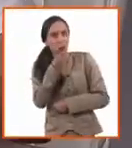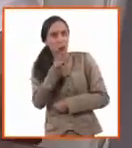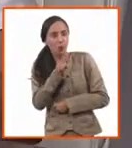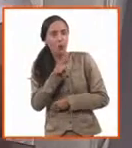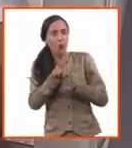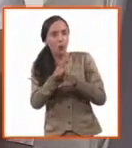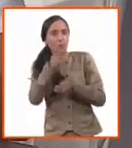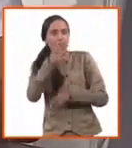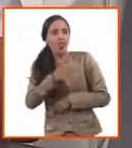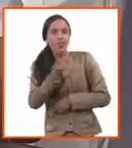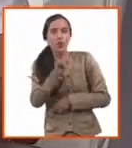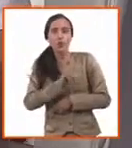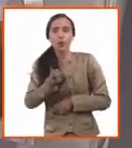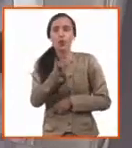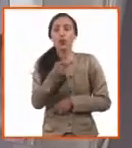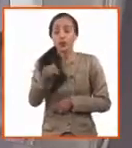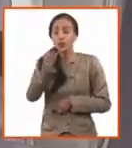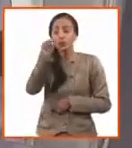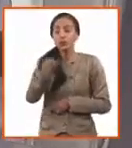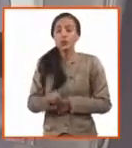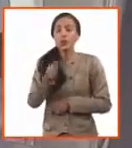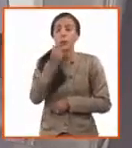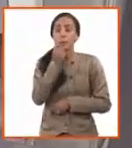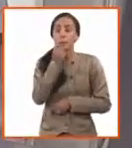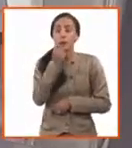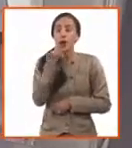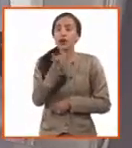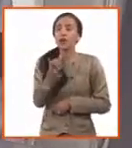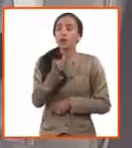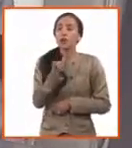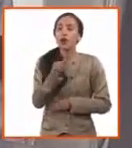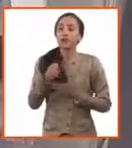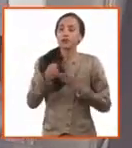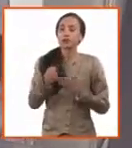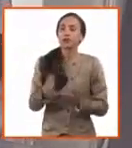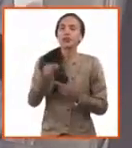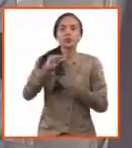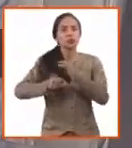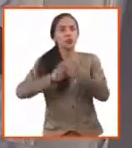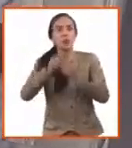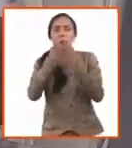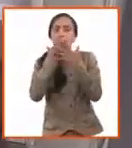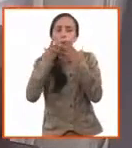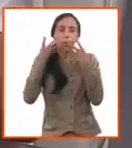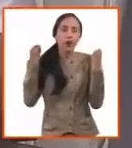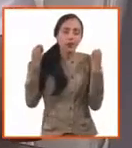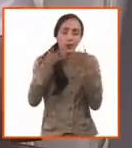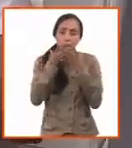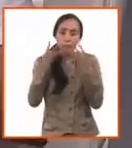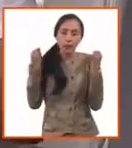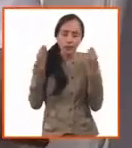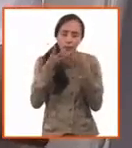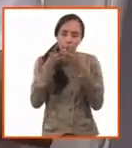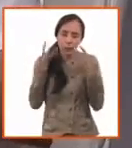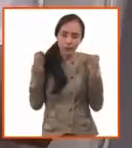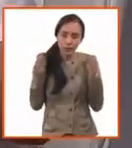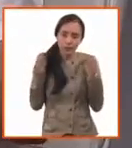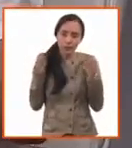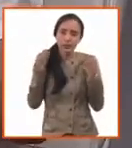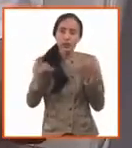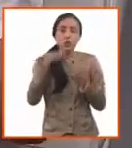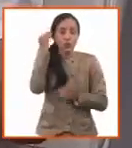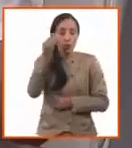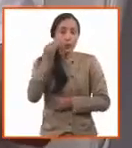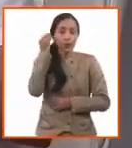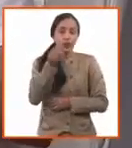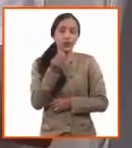personas que eran los que más aportaba eso después se enoja pues en los aprendido se nos ha trastocado a nivel social y eso y yo creo que es una